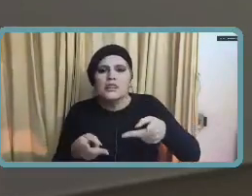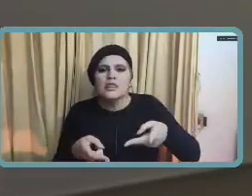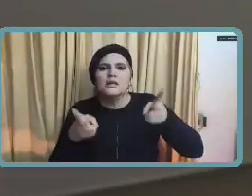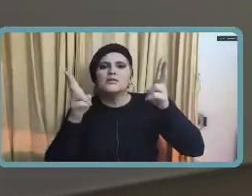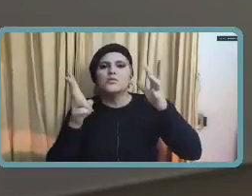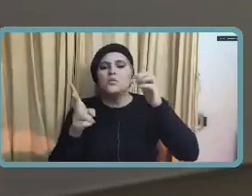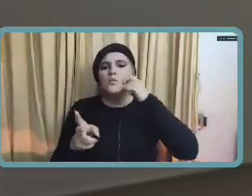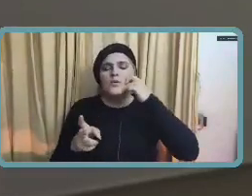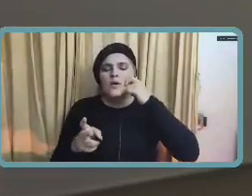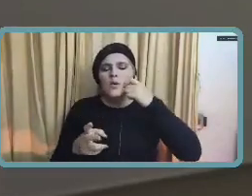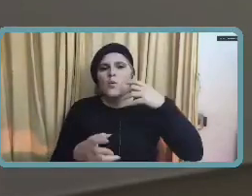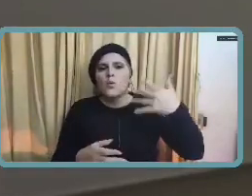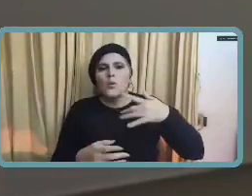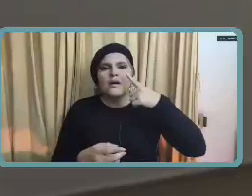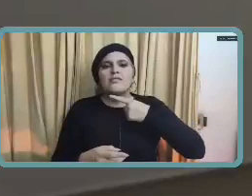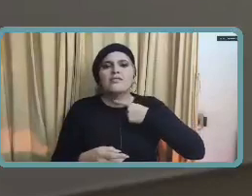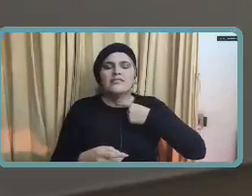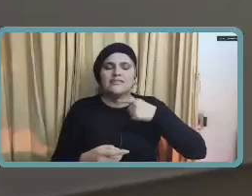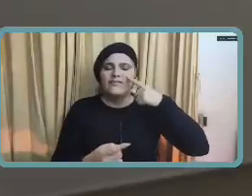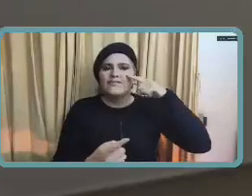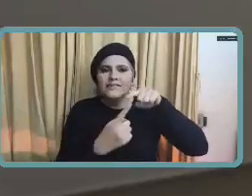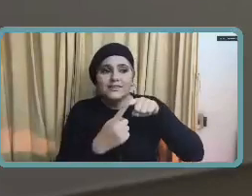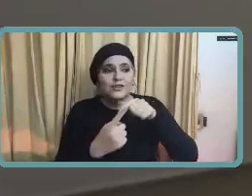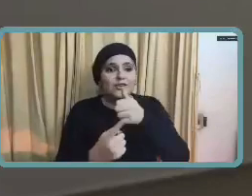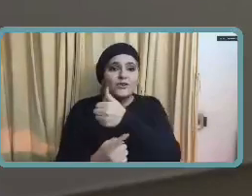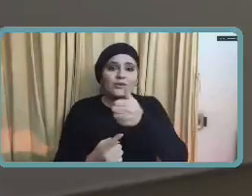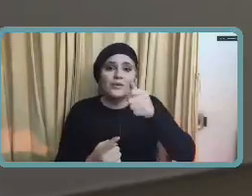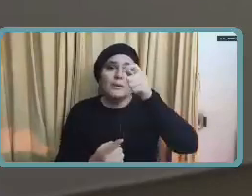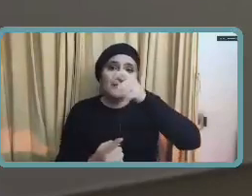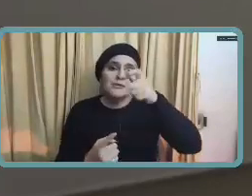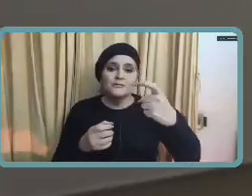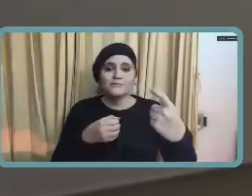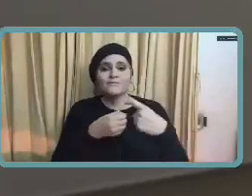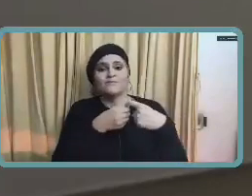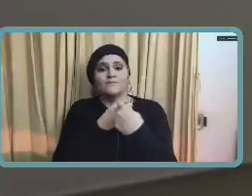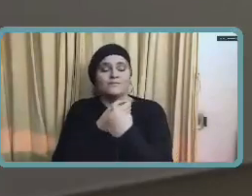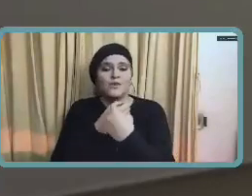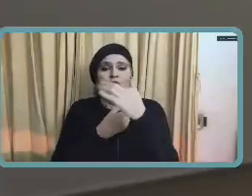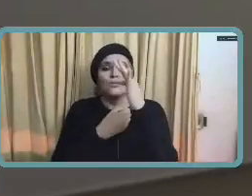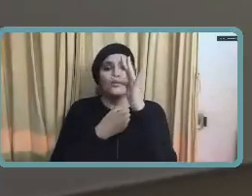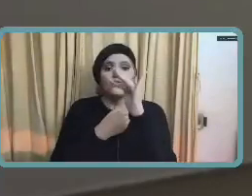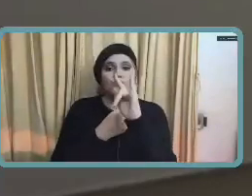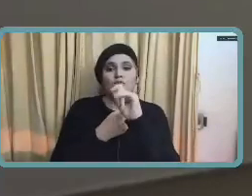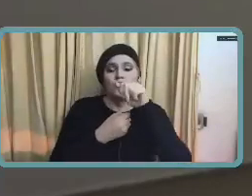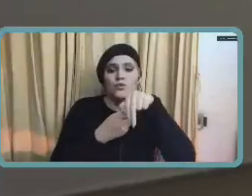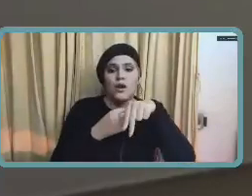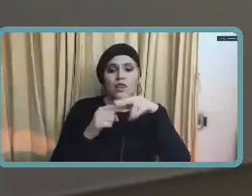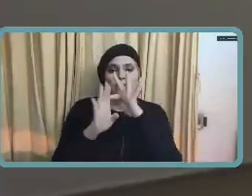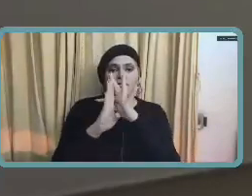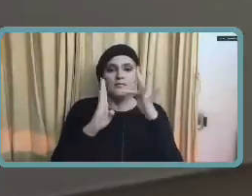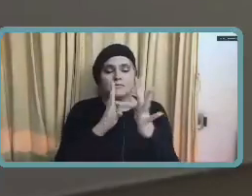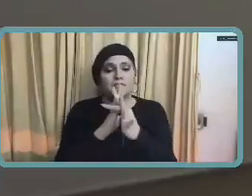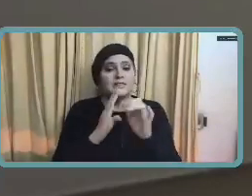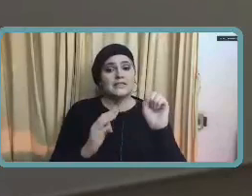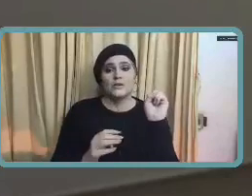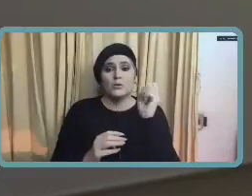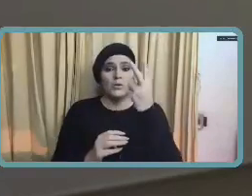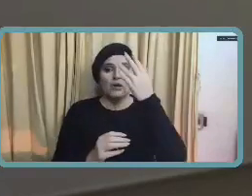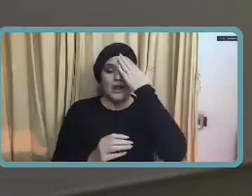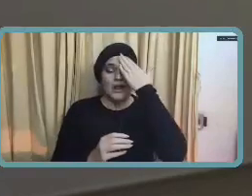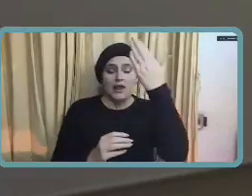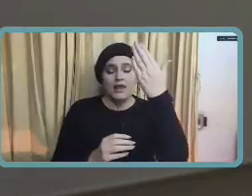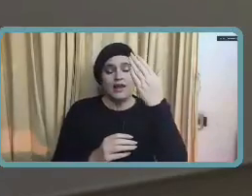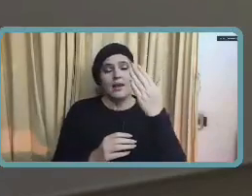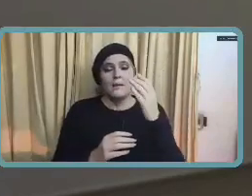Fundación FUAN. Estamos entonces, hoy es el día 2, la segunda sesión de nuestra primera